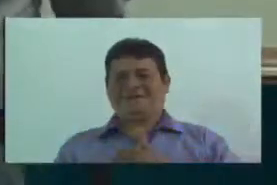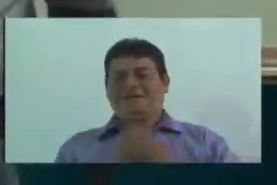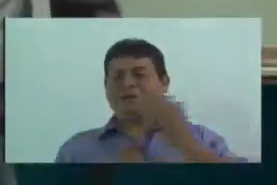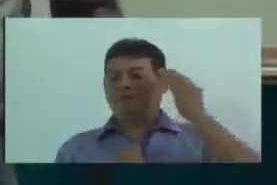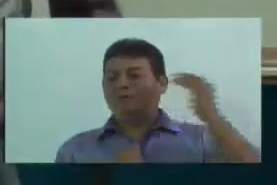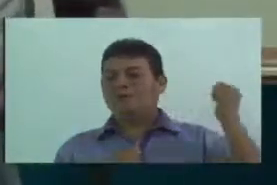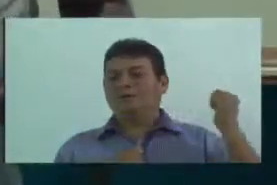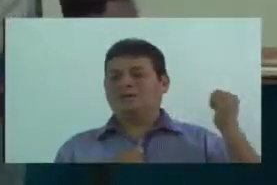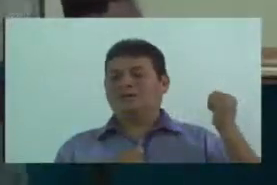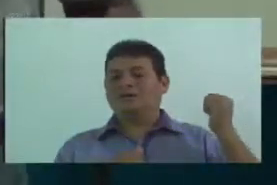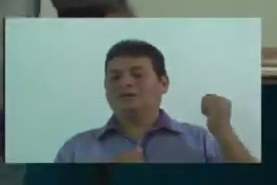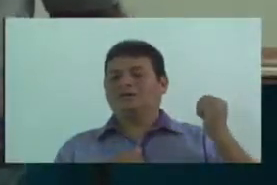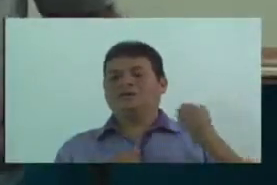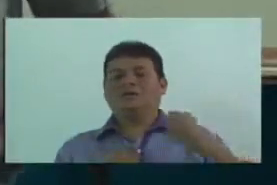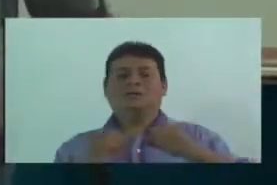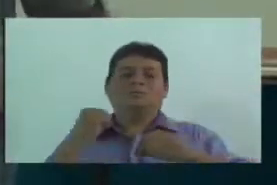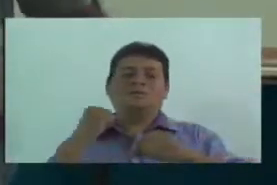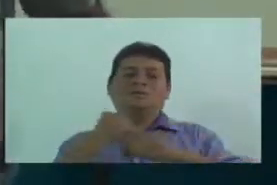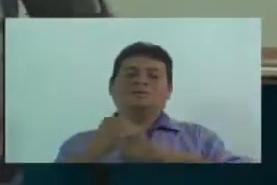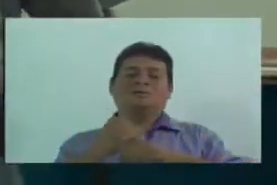hikwe oiko hanye putungo